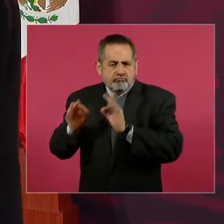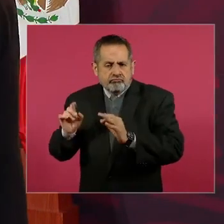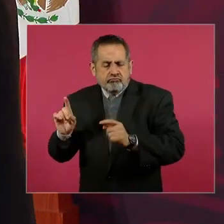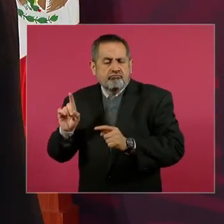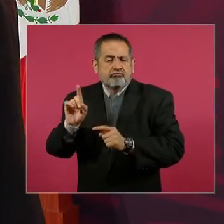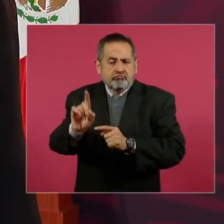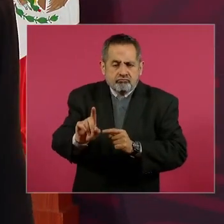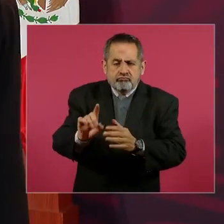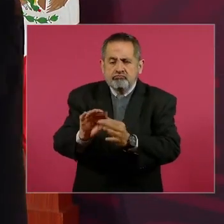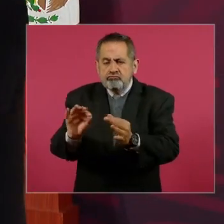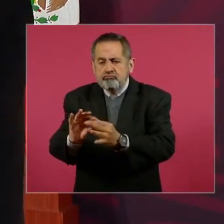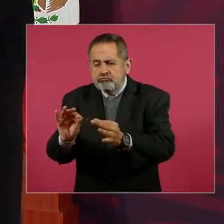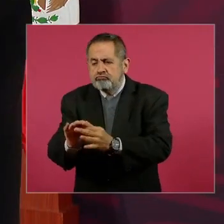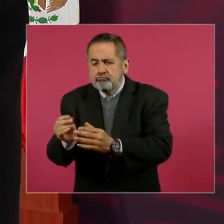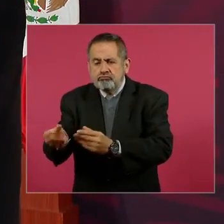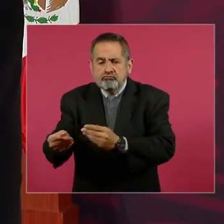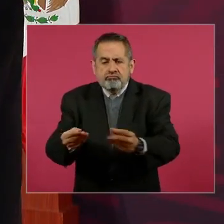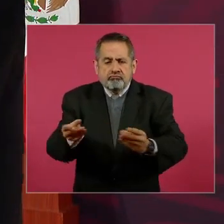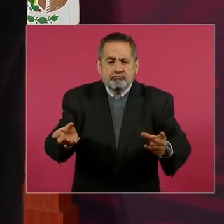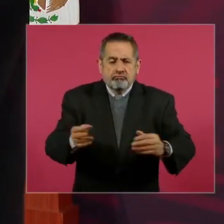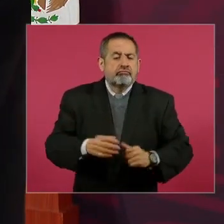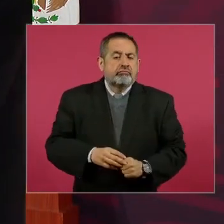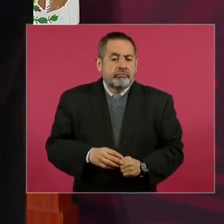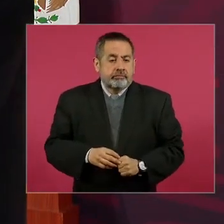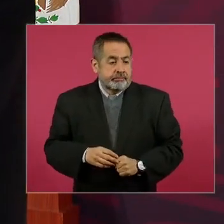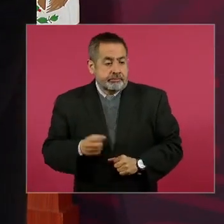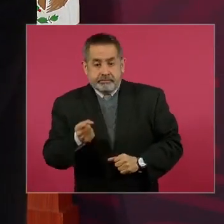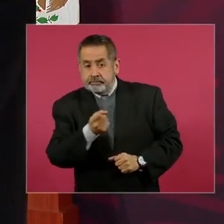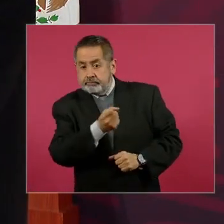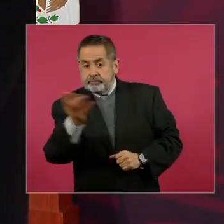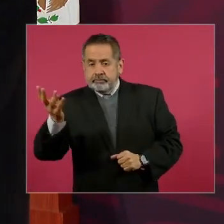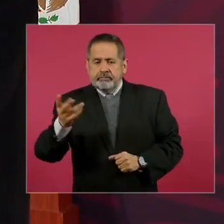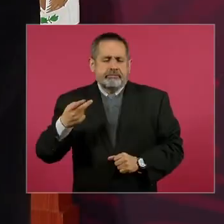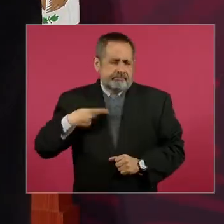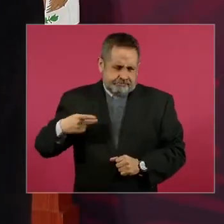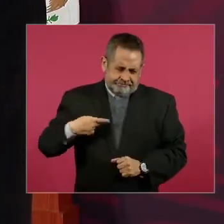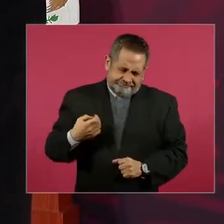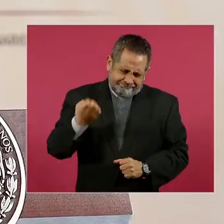pero la gente que tiene mucha experiencia